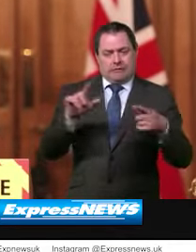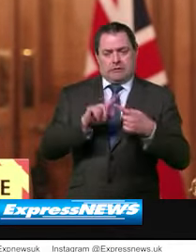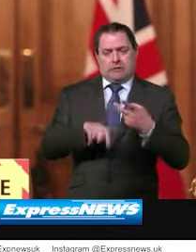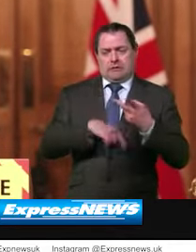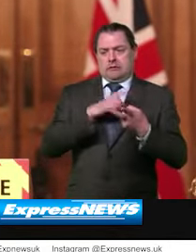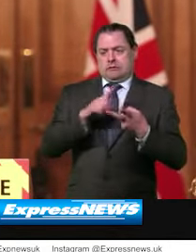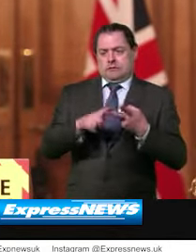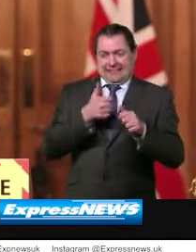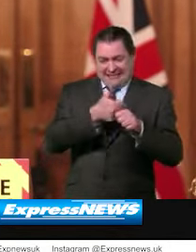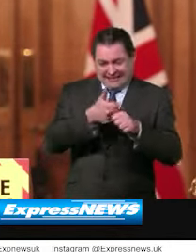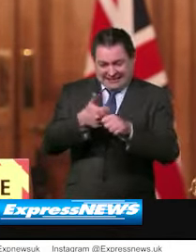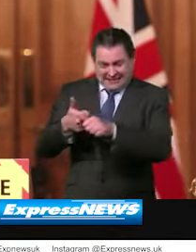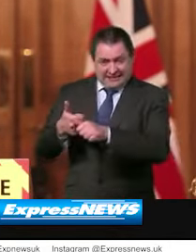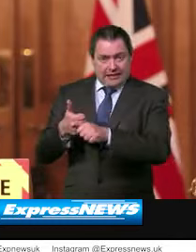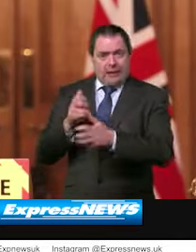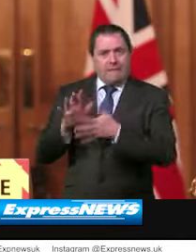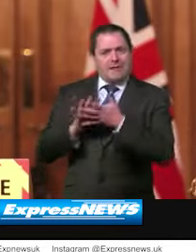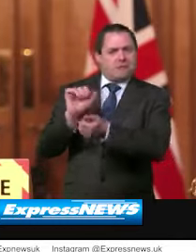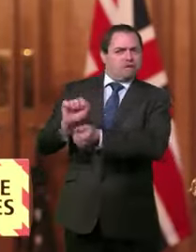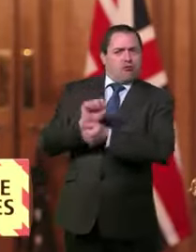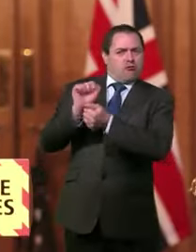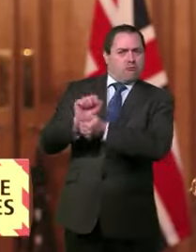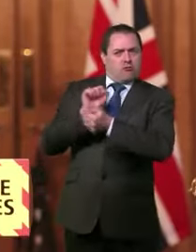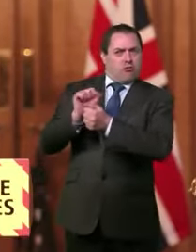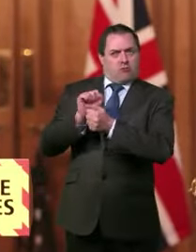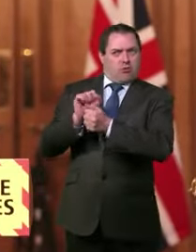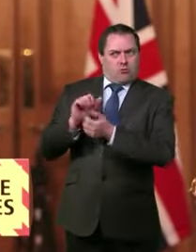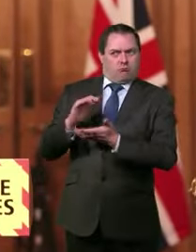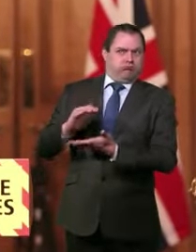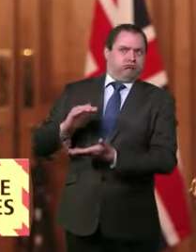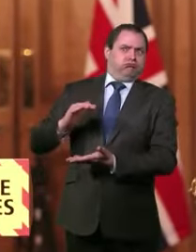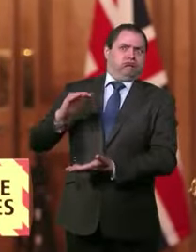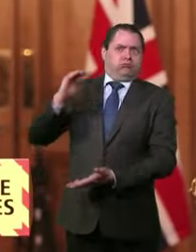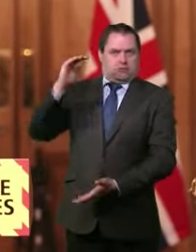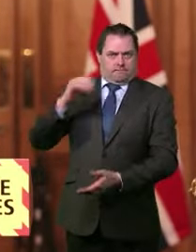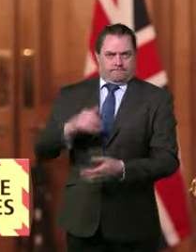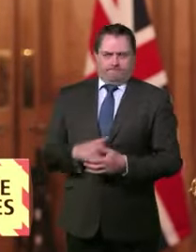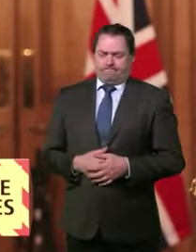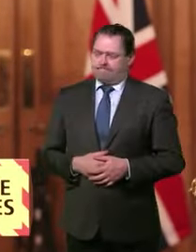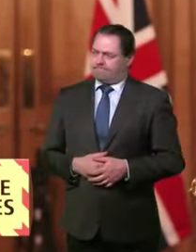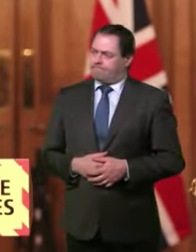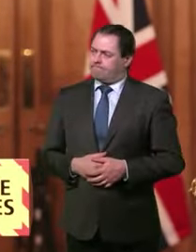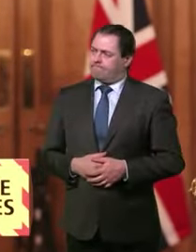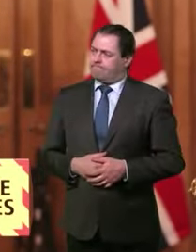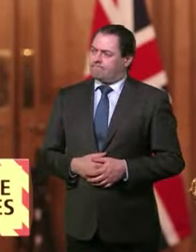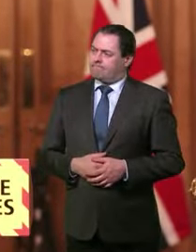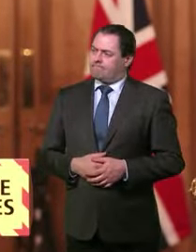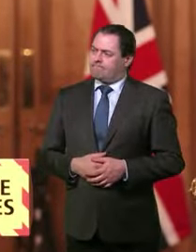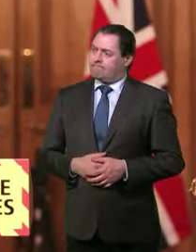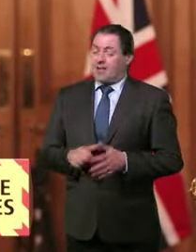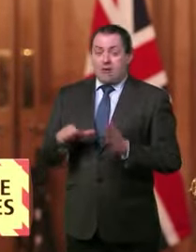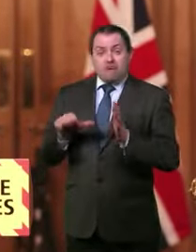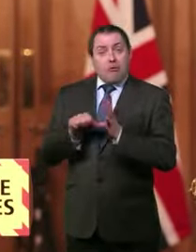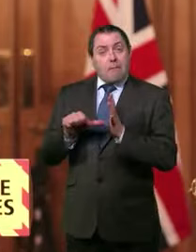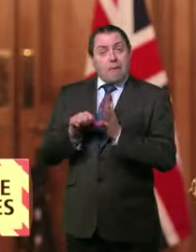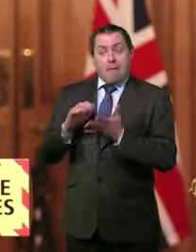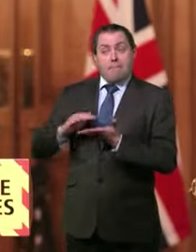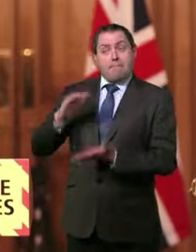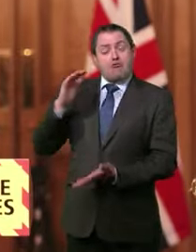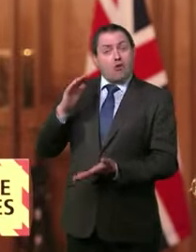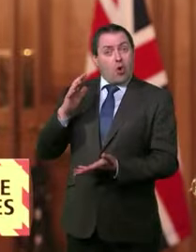sobre nuestras finanzas públicas así que tenemos que volver a controlar los préstamos y la